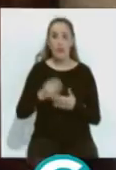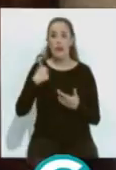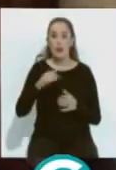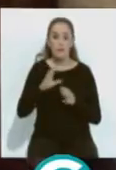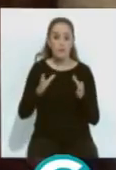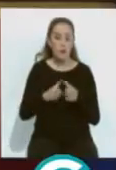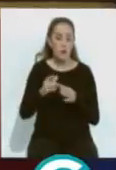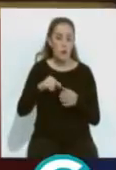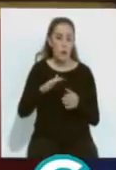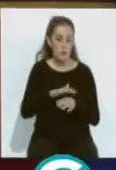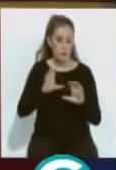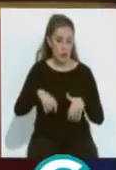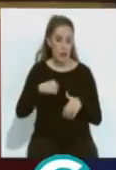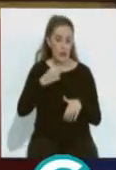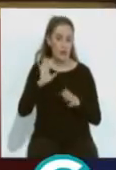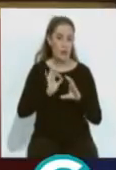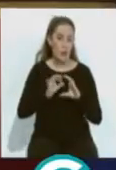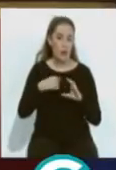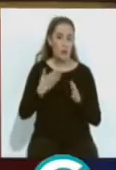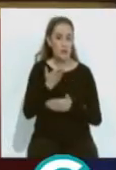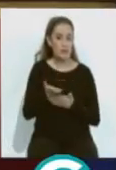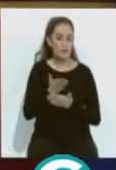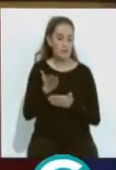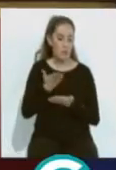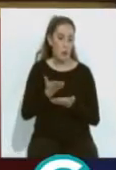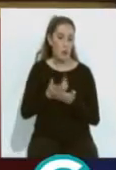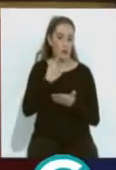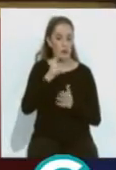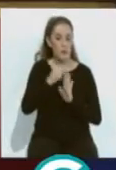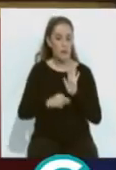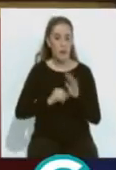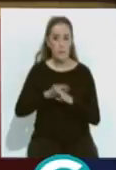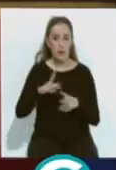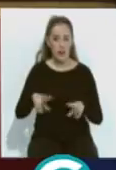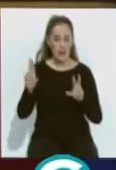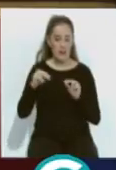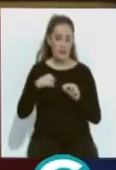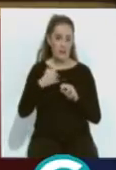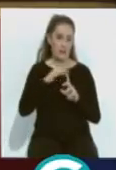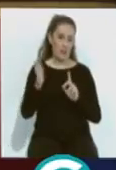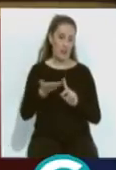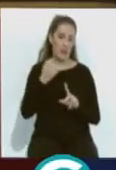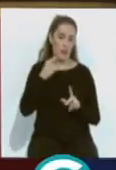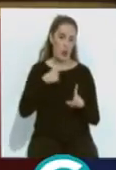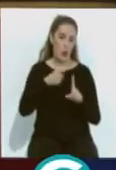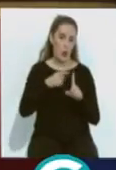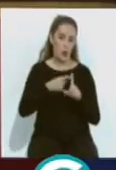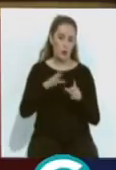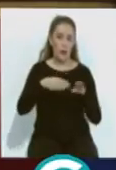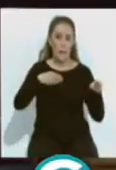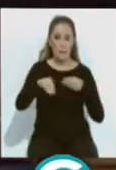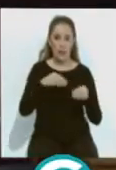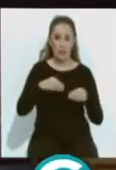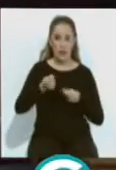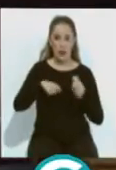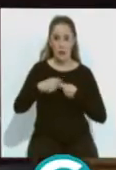Grupo Municipal de Ciudadanos presentará una propuesta que incluye medidas para paliar el daño que se produce por el uso del plástico en